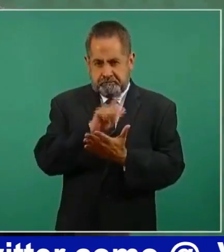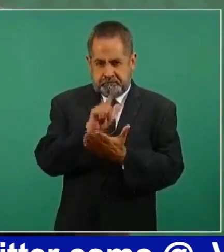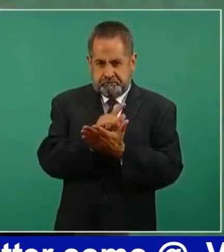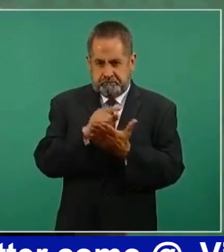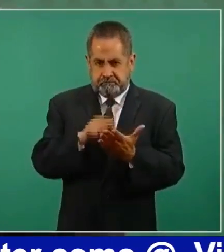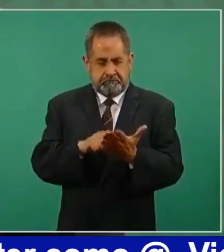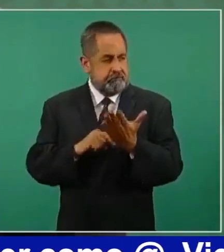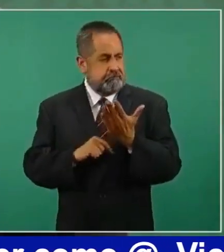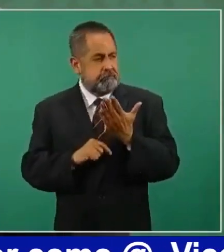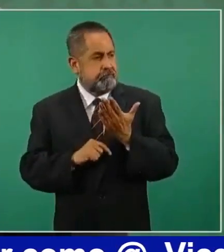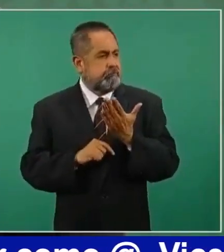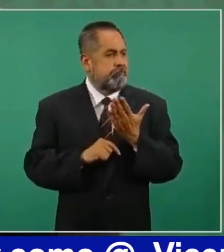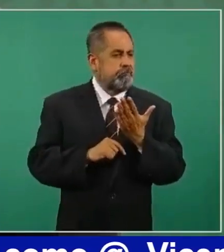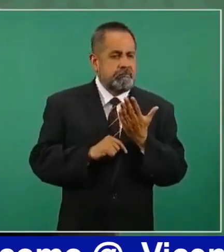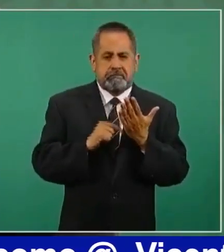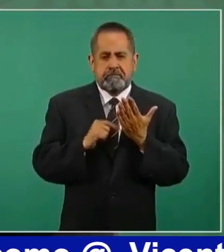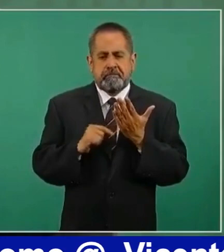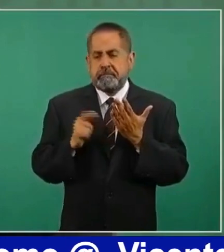o